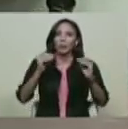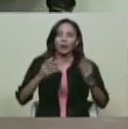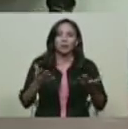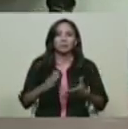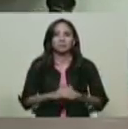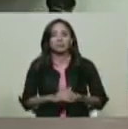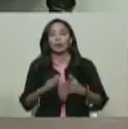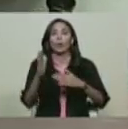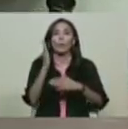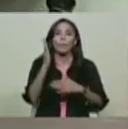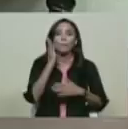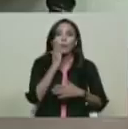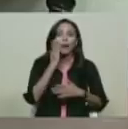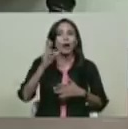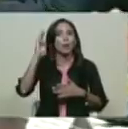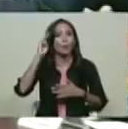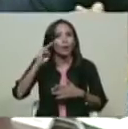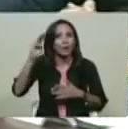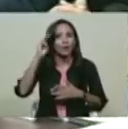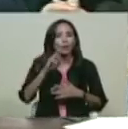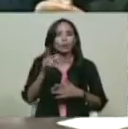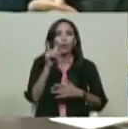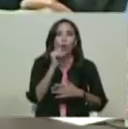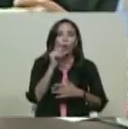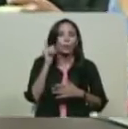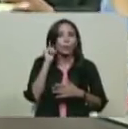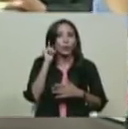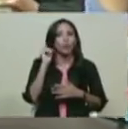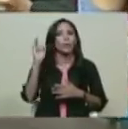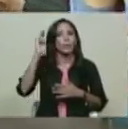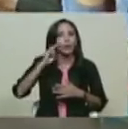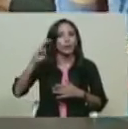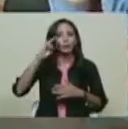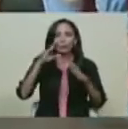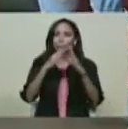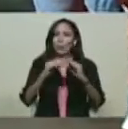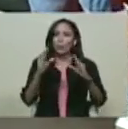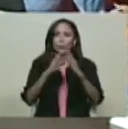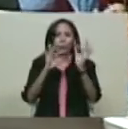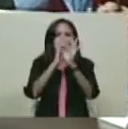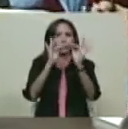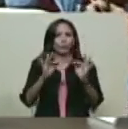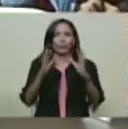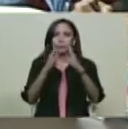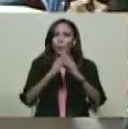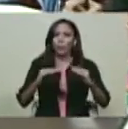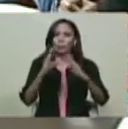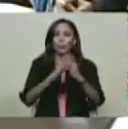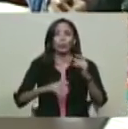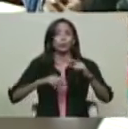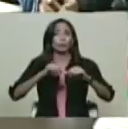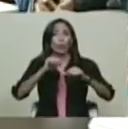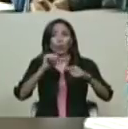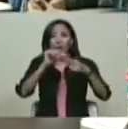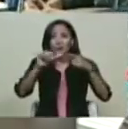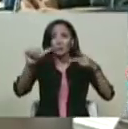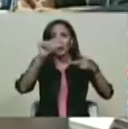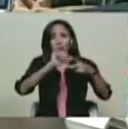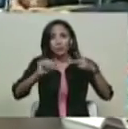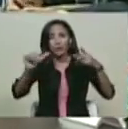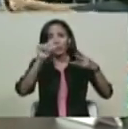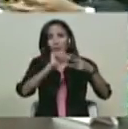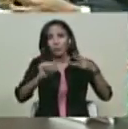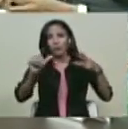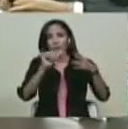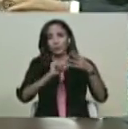a los maestros, a las maestras, en todos los sentidos, consolidar cada semana. Porque en